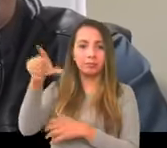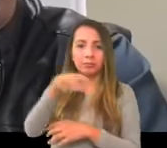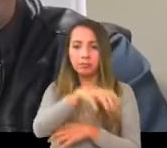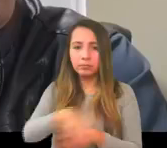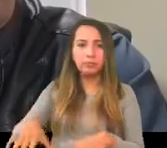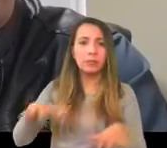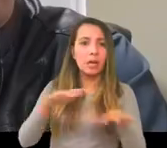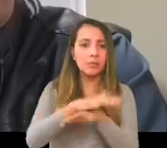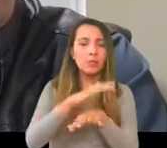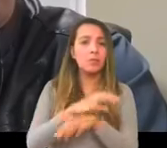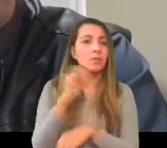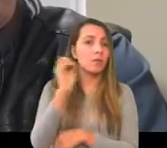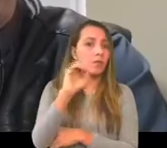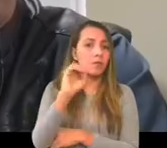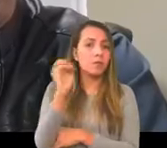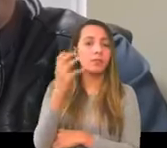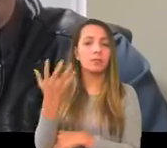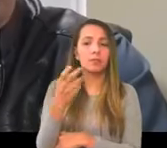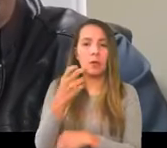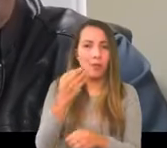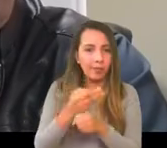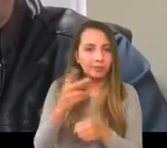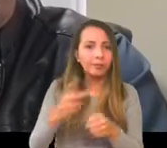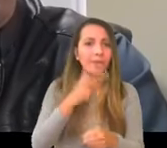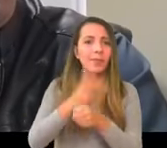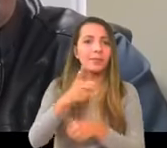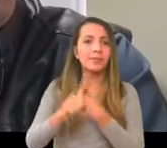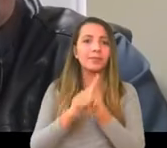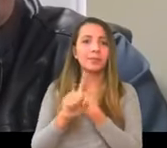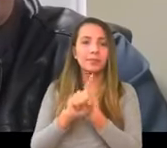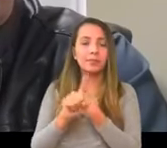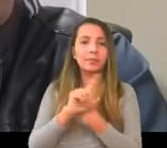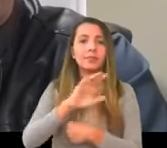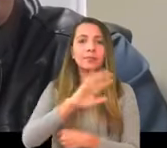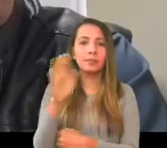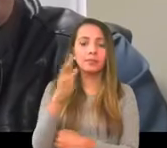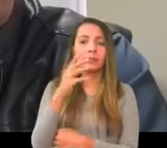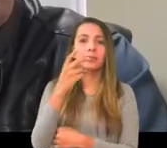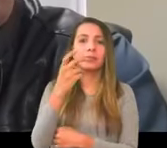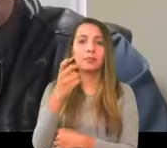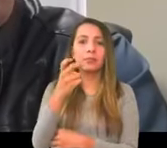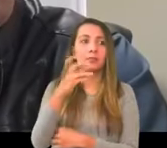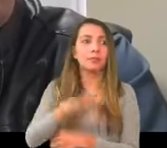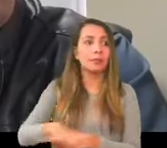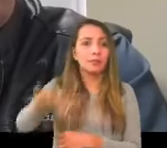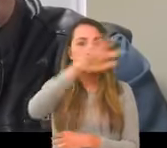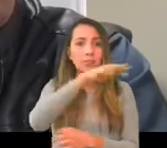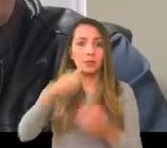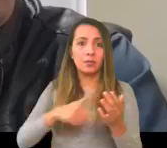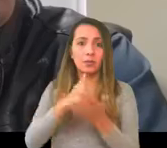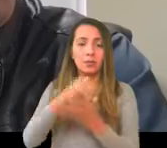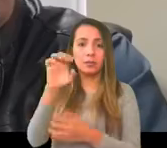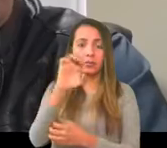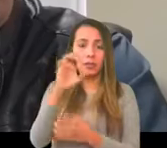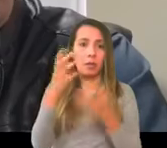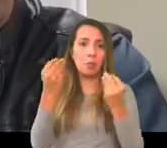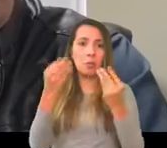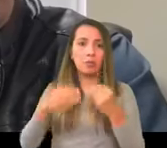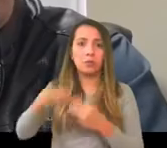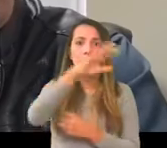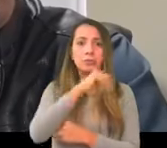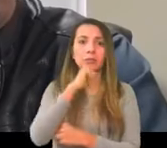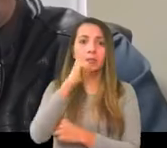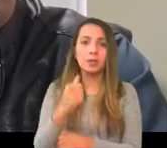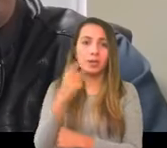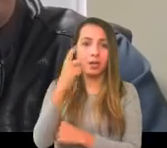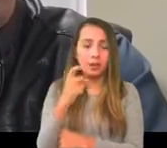rato de que la empresa quiere 20 días para que esté sin agua una gran parte de la ciudad, de acuerdo al sector, el sector que